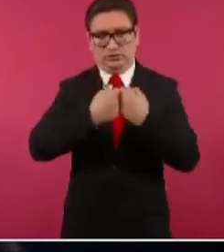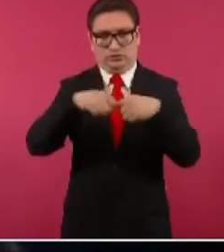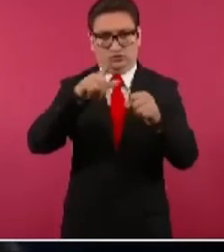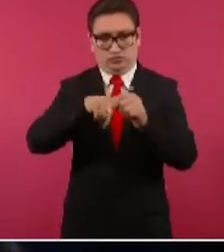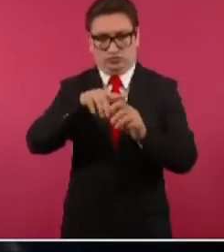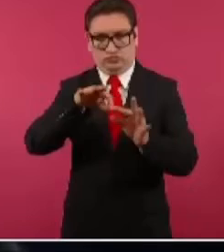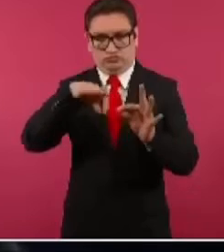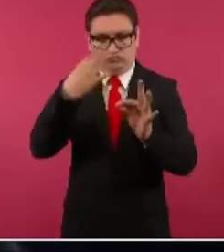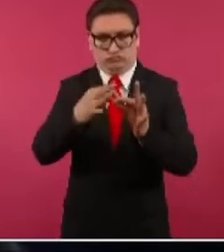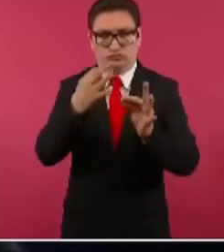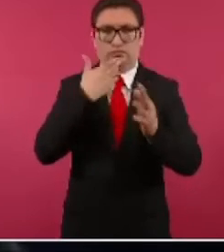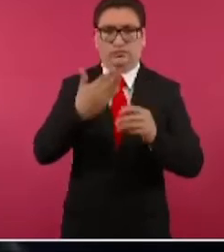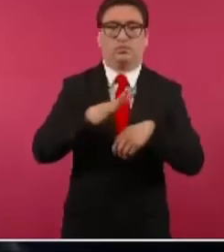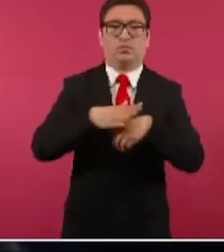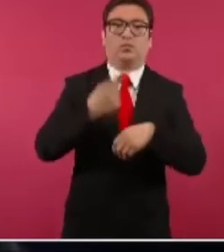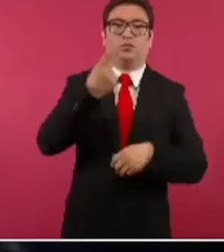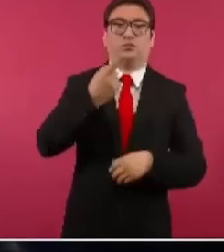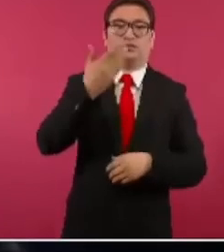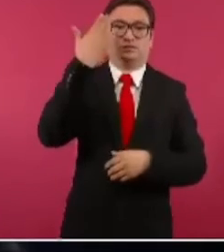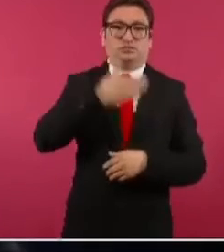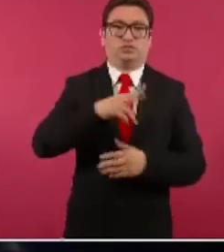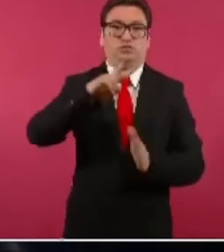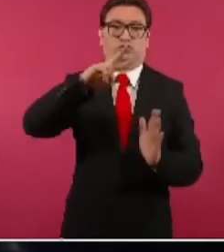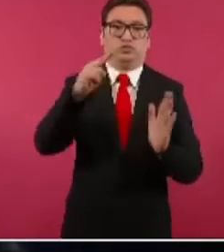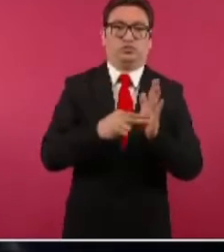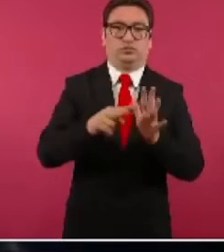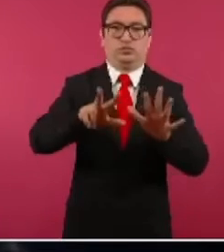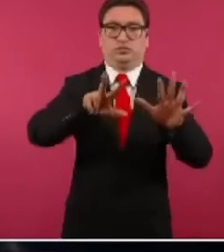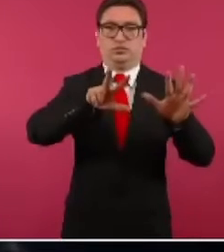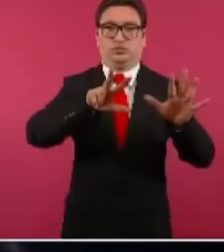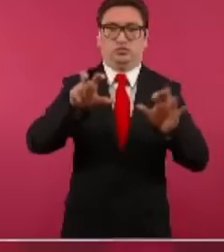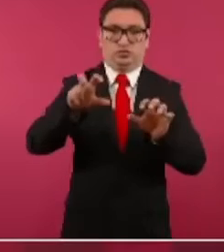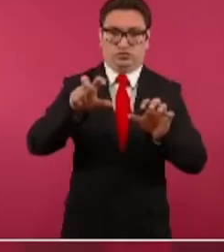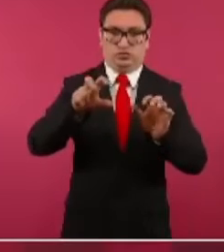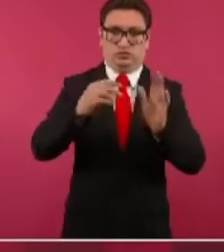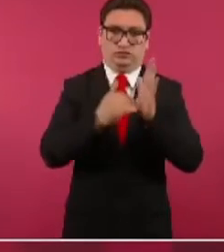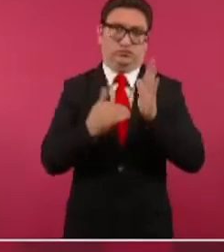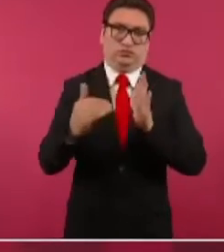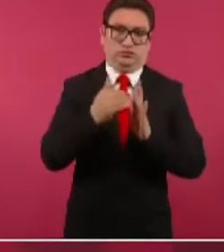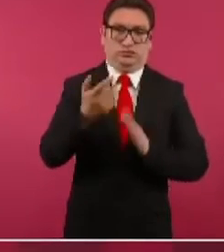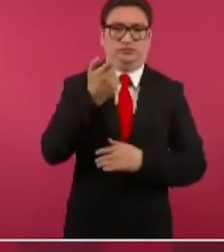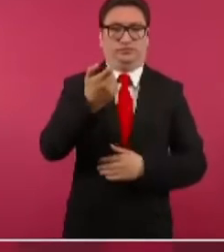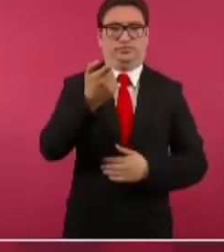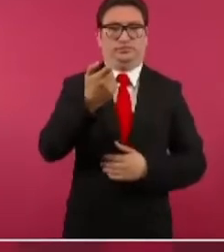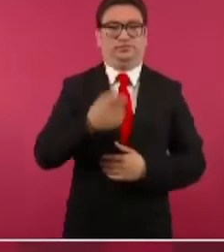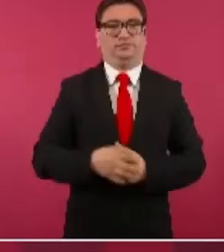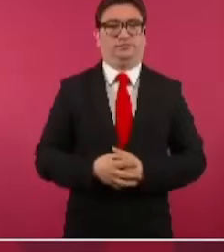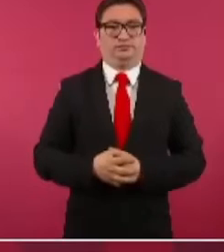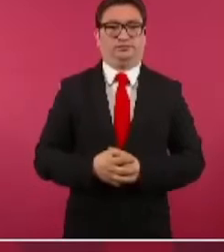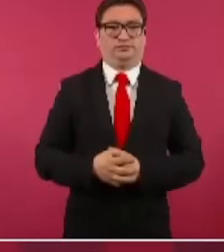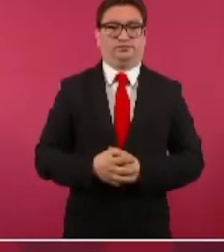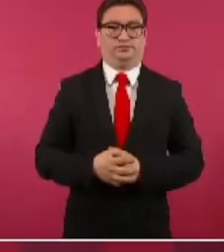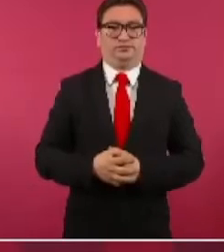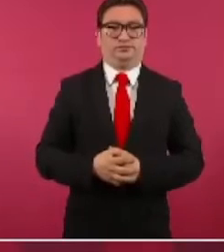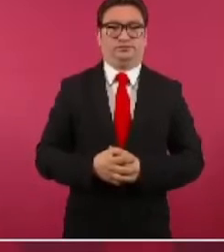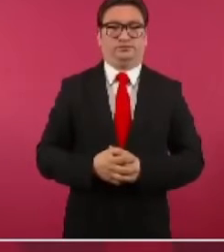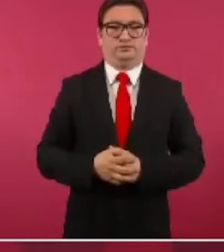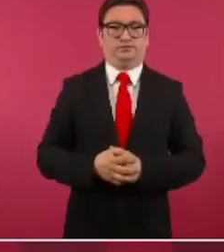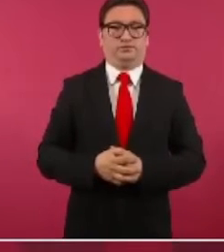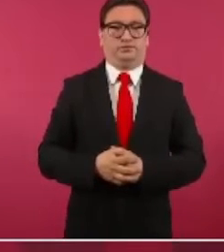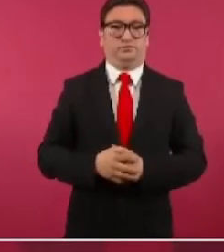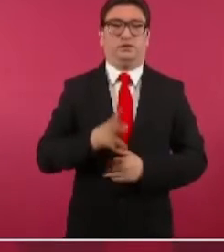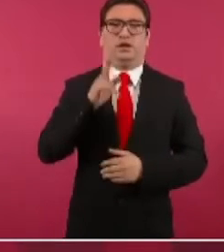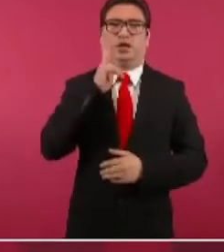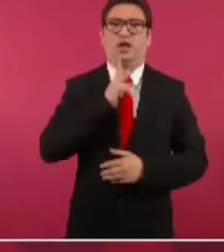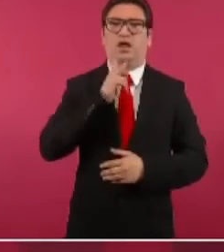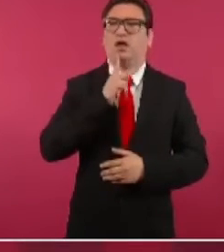porque estamos hablando de 2.800 millones de pesos. A ver si no tenemos la